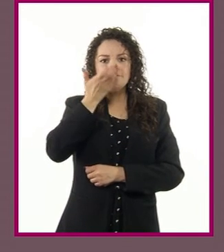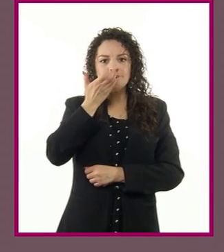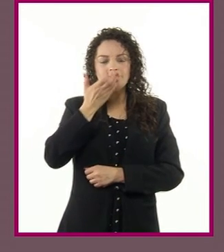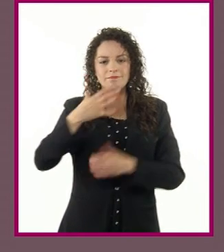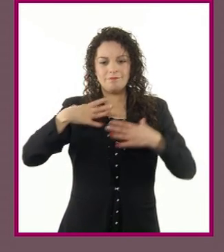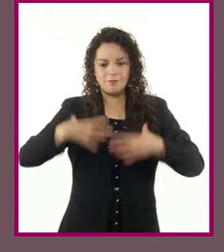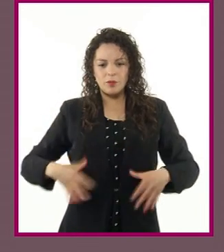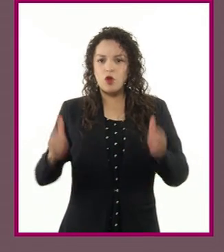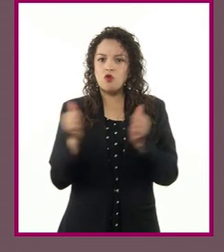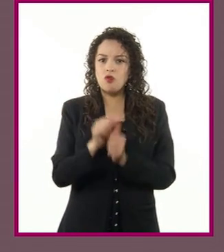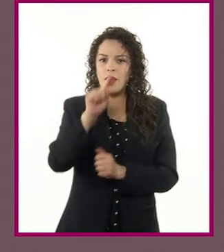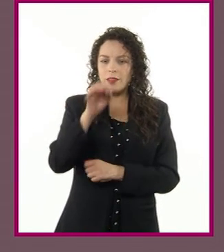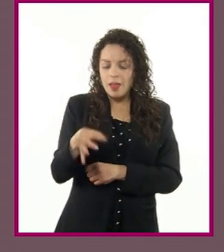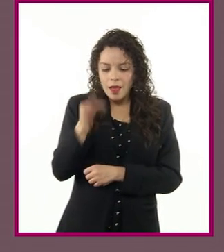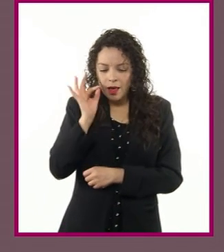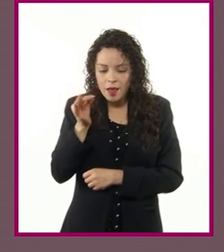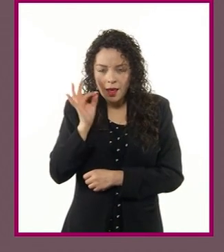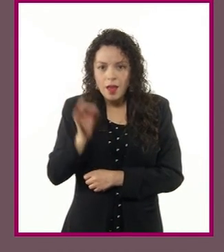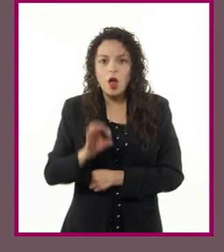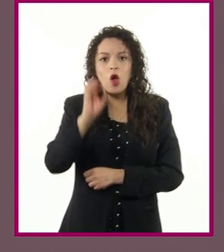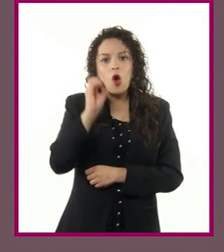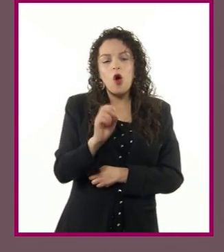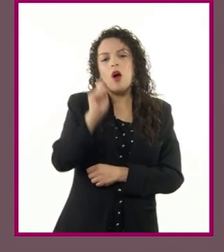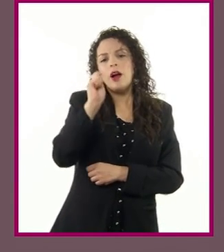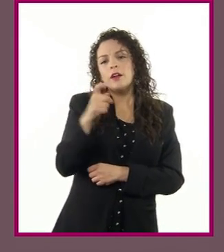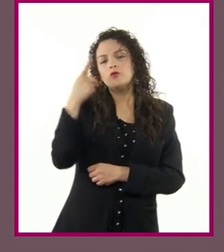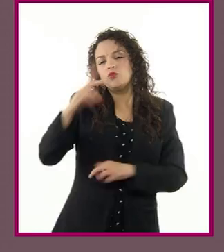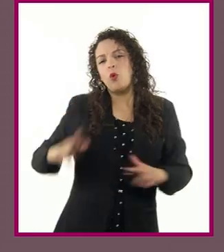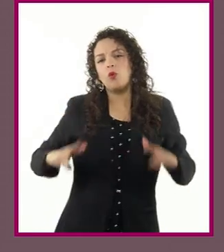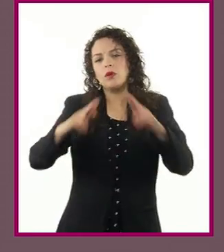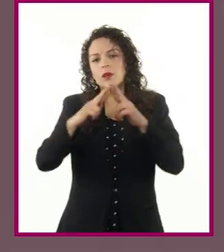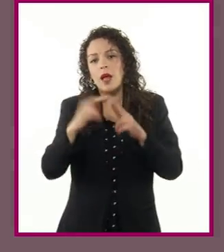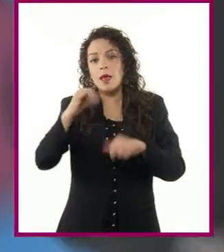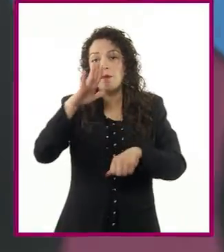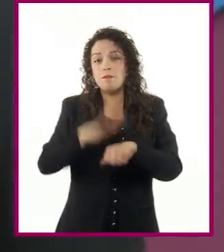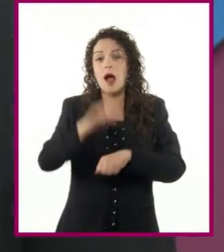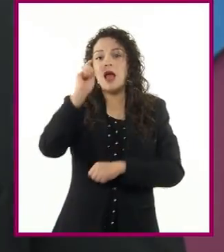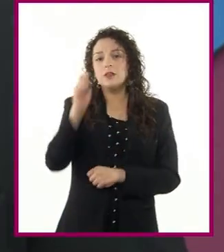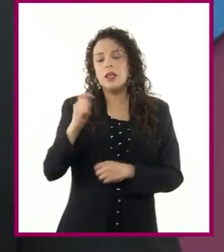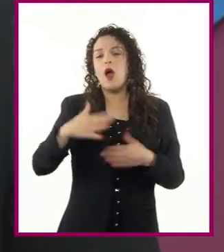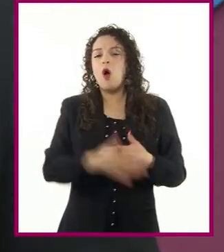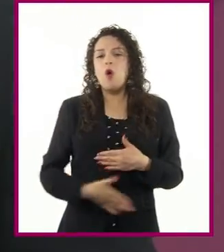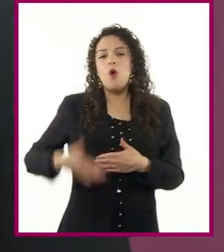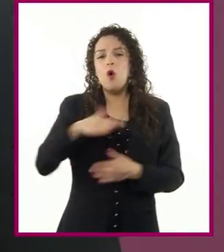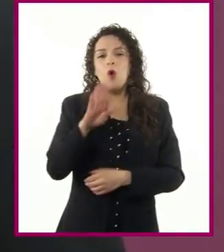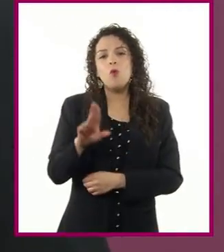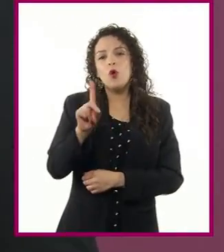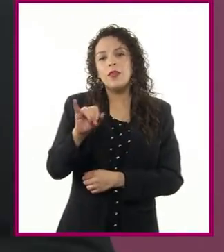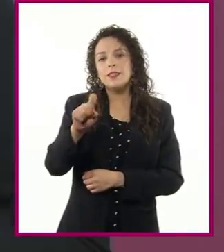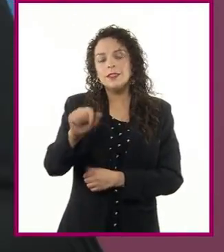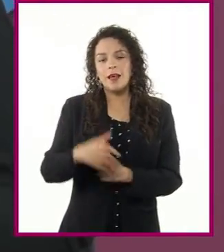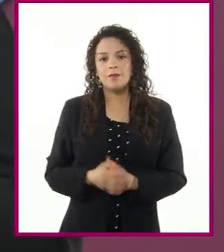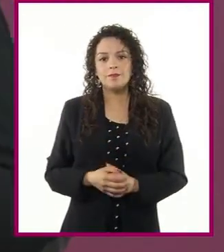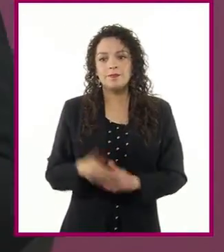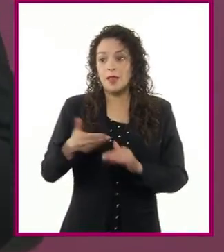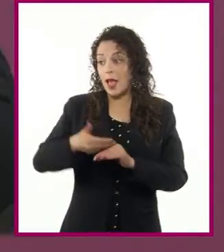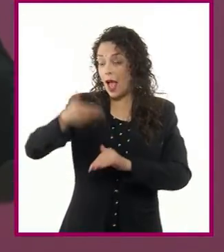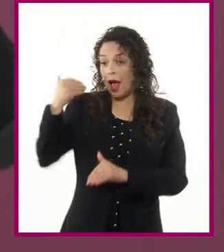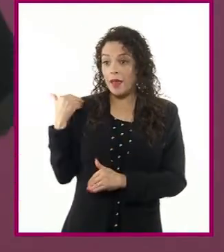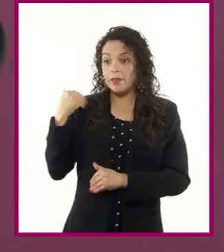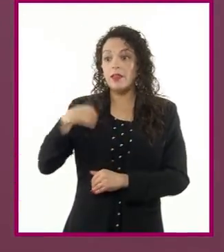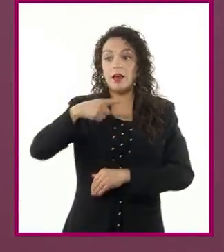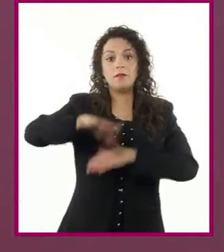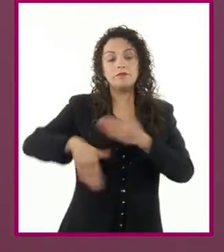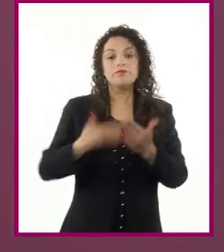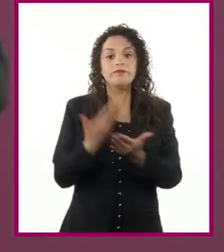de té o festivales religiosos, sobre todo los budistas. Antes de despedirnos, les proponemos